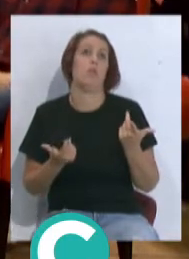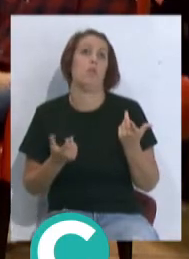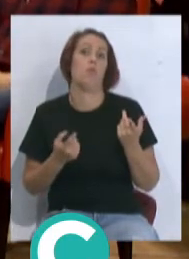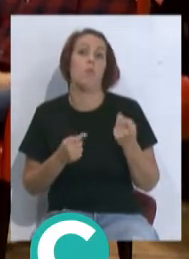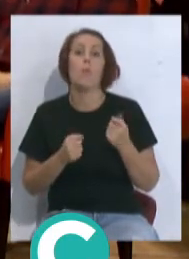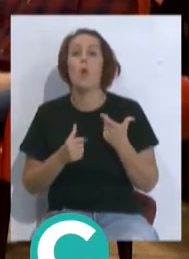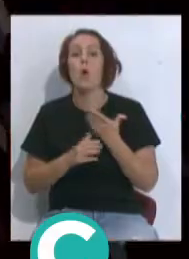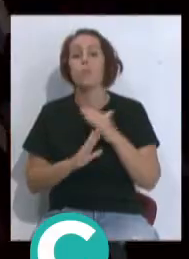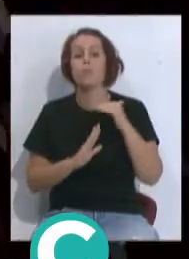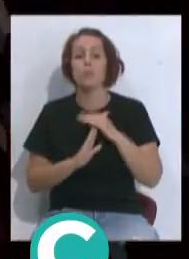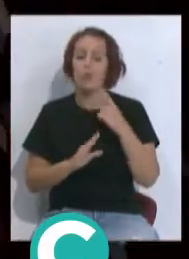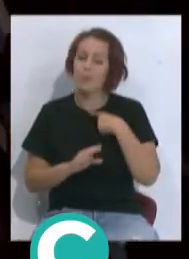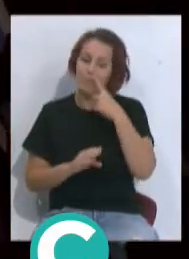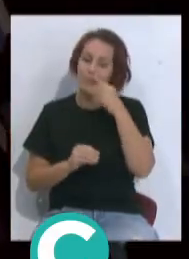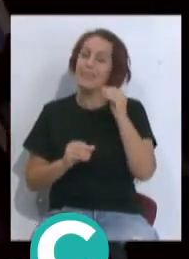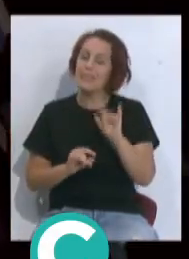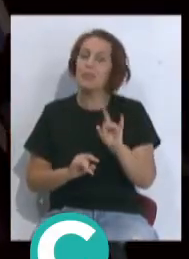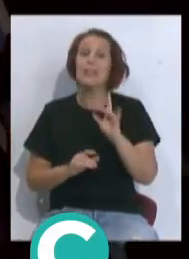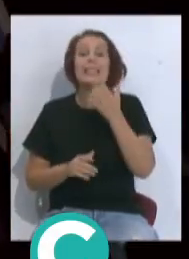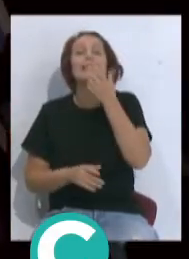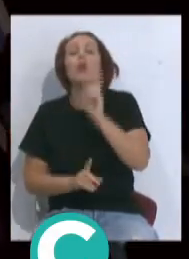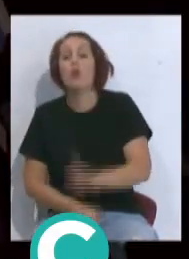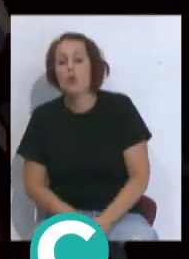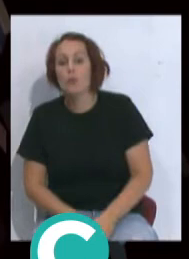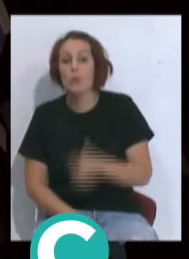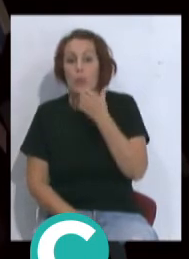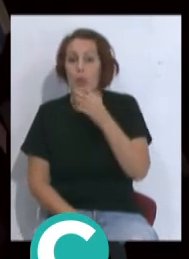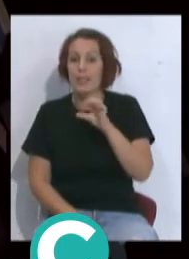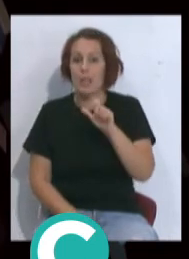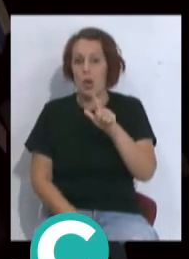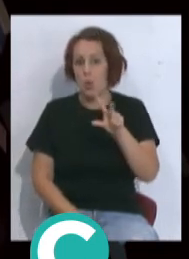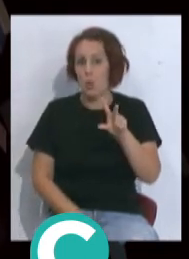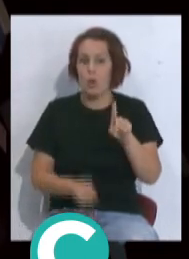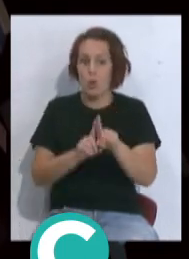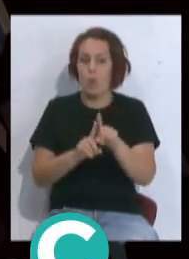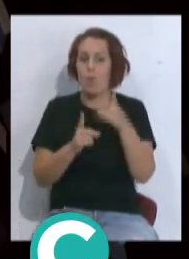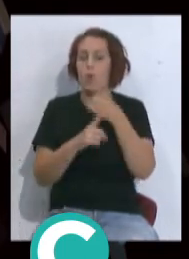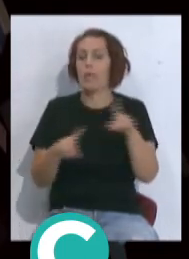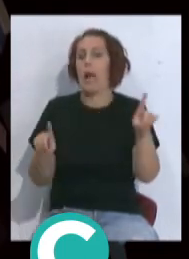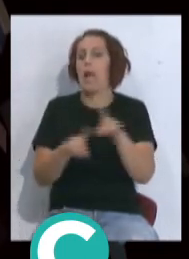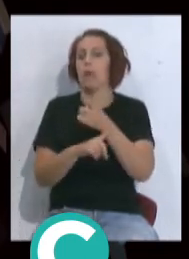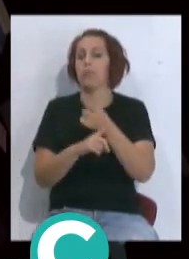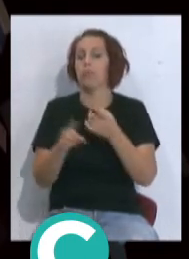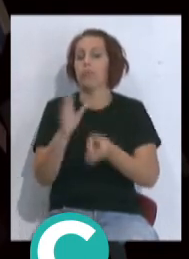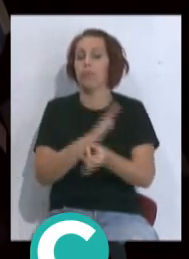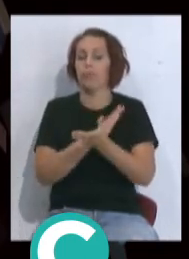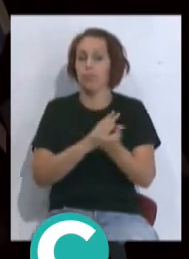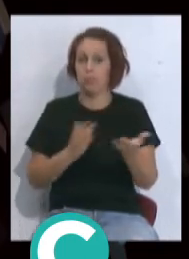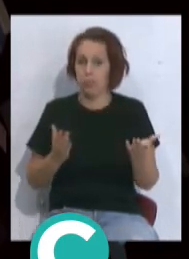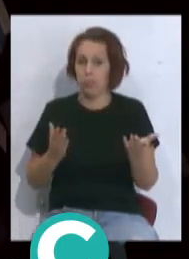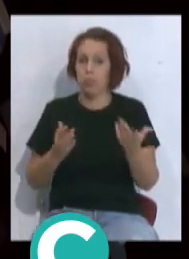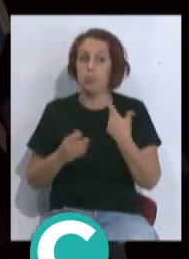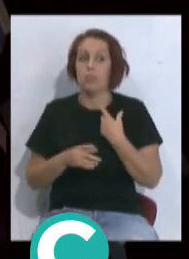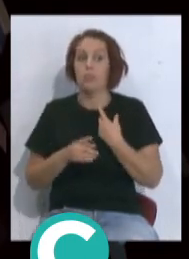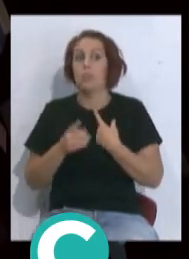sí. Un salto en el Yo creo que sí, pero ¿y si no? O sea, por ejemplo, Celu ahora está con el musical también, ¿no? Con su idea musical. Y posiblemente pues hay